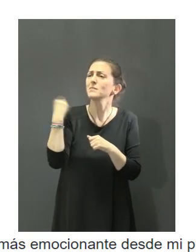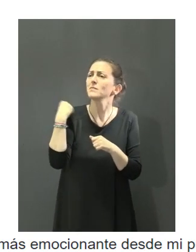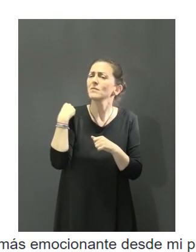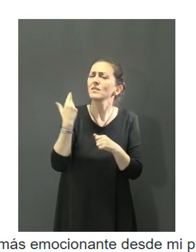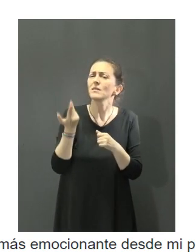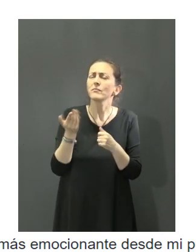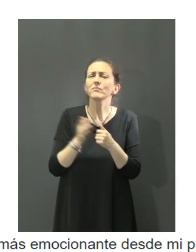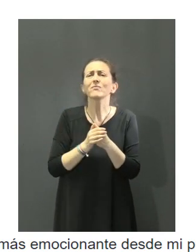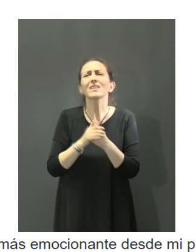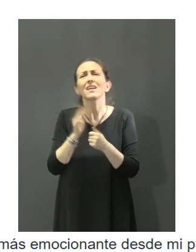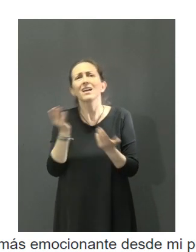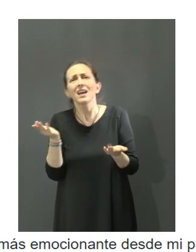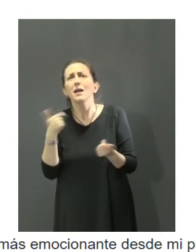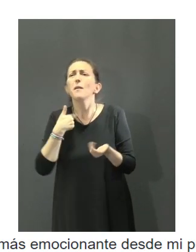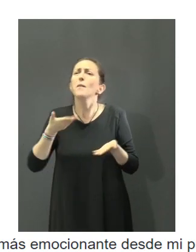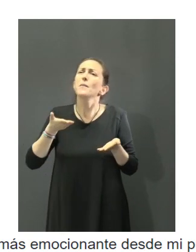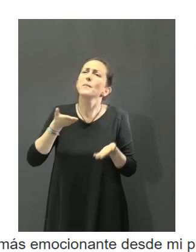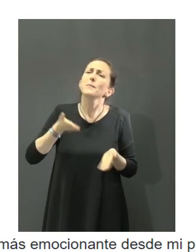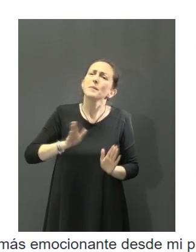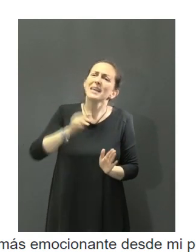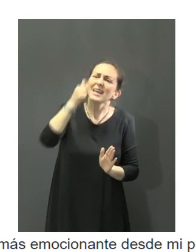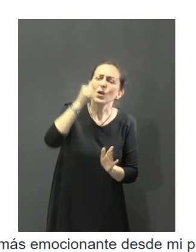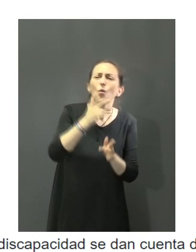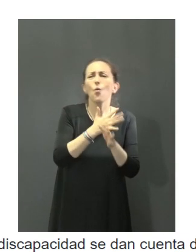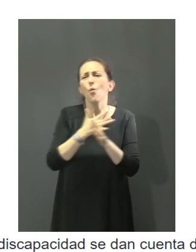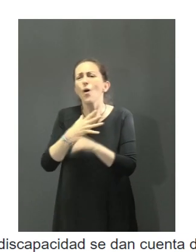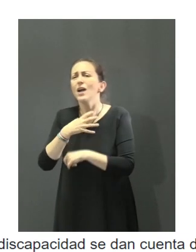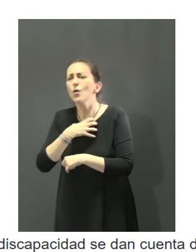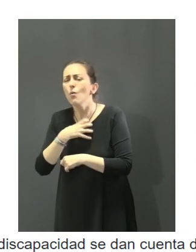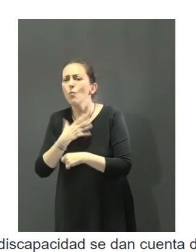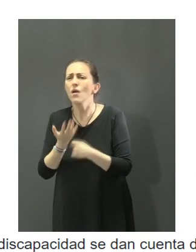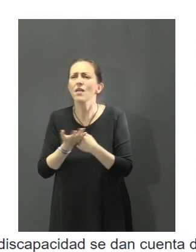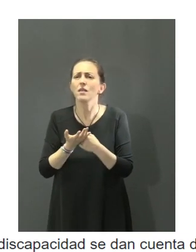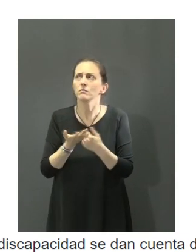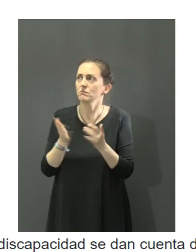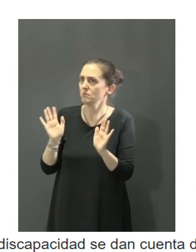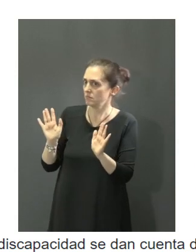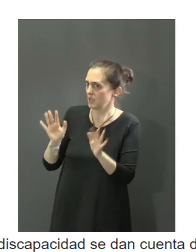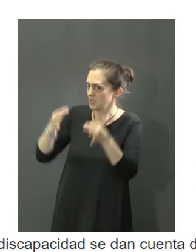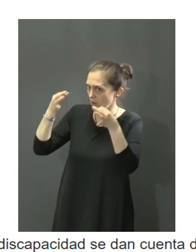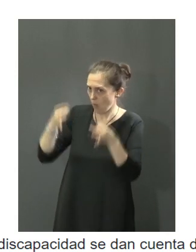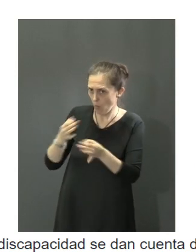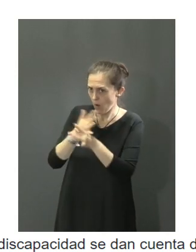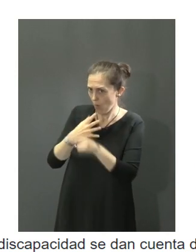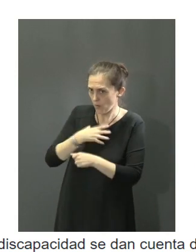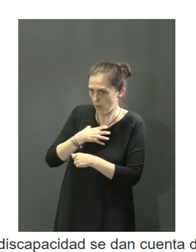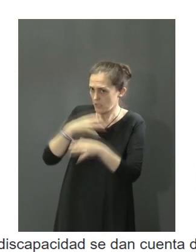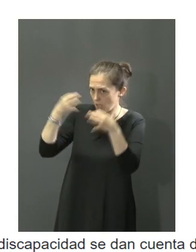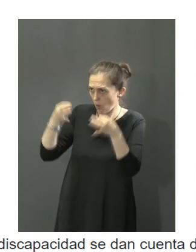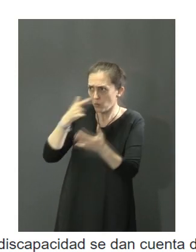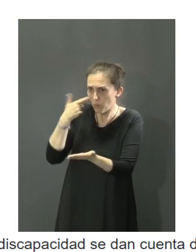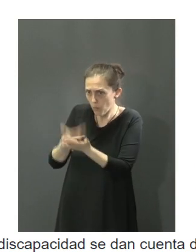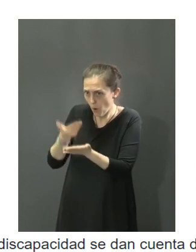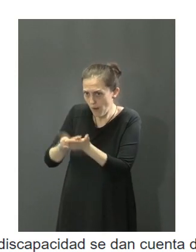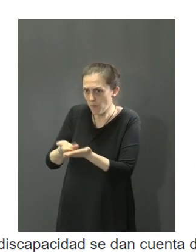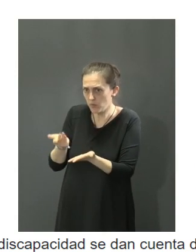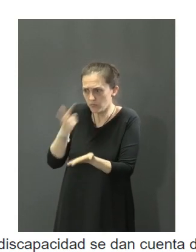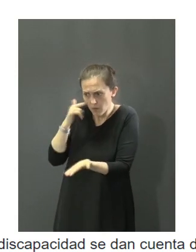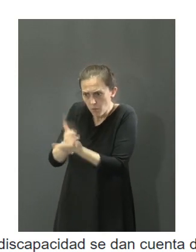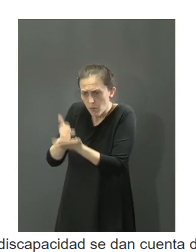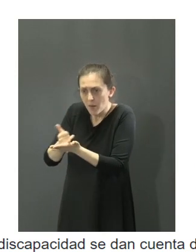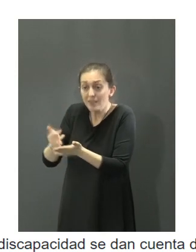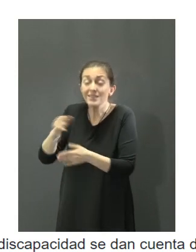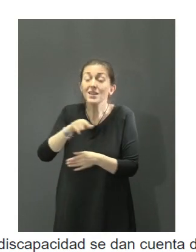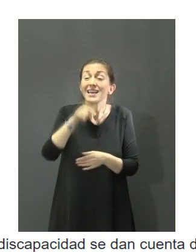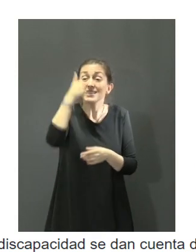decía: es que mi hijo no puede jugar a videojuegos. Digo, ¿está usted segura? Lo comprobamos y el